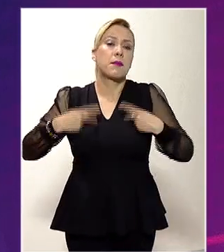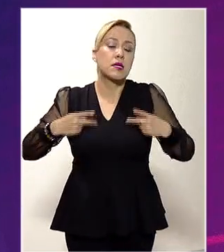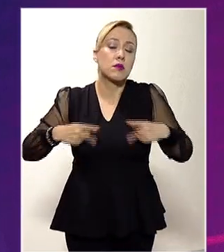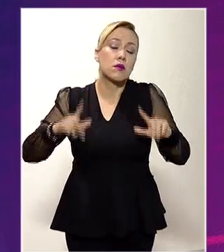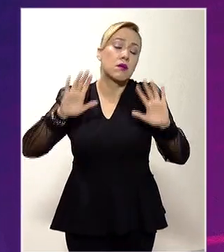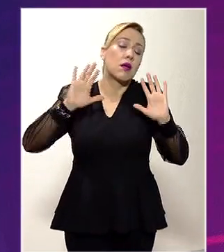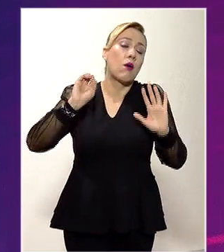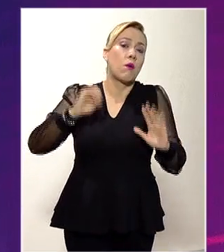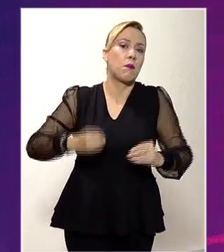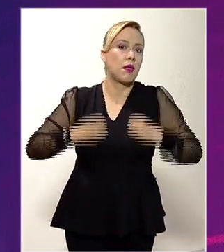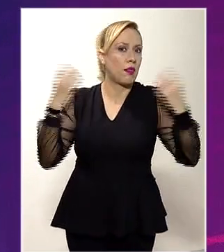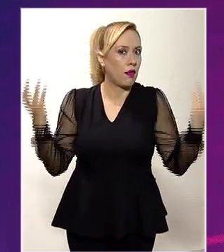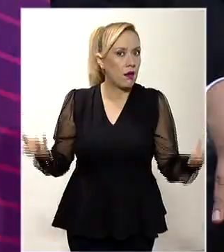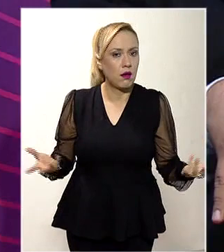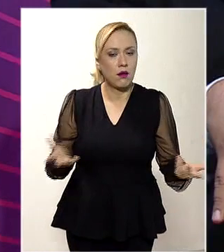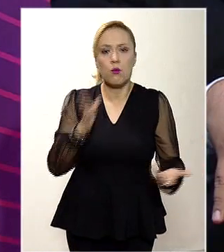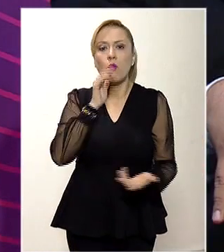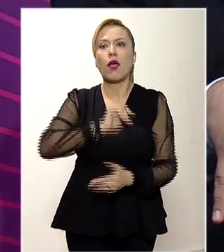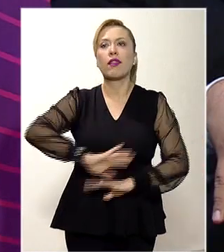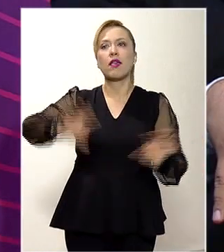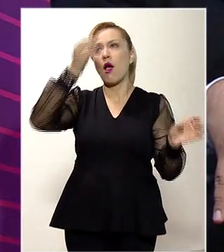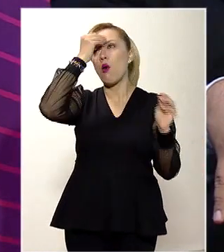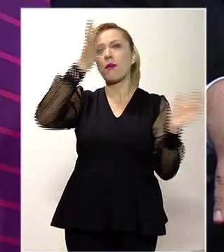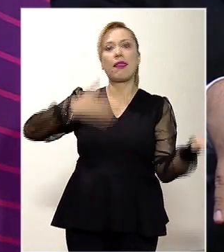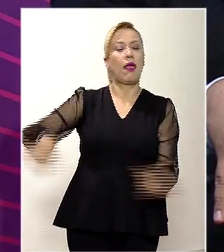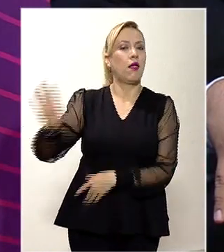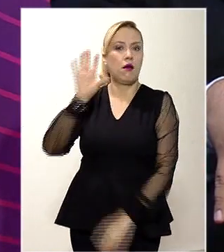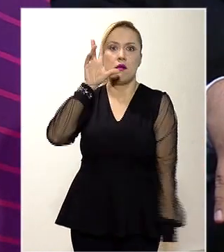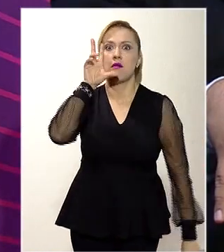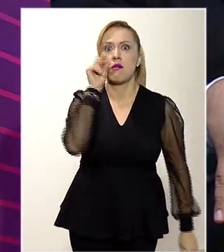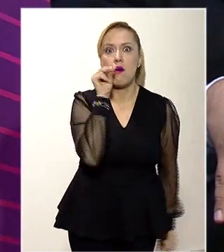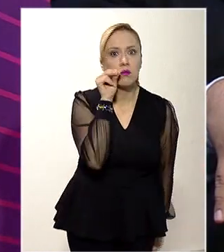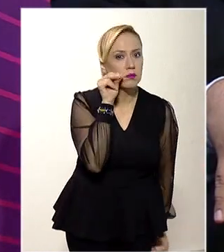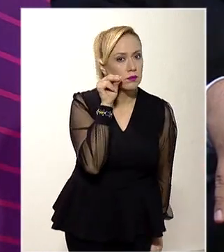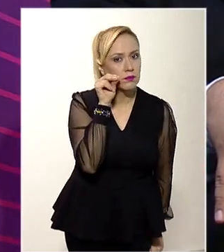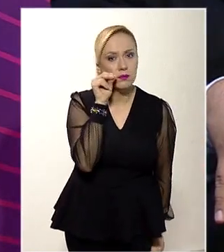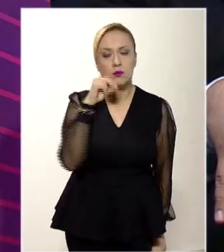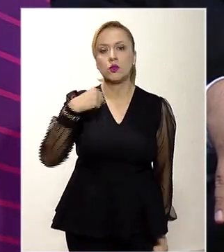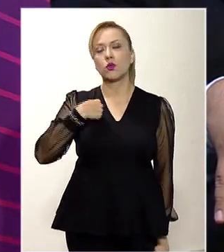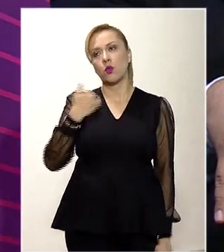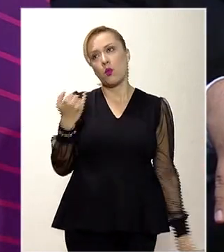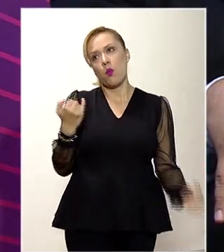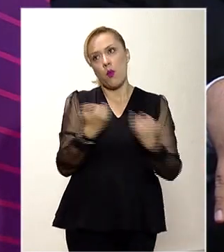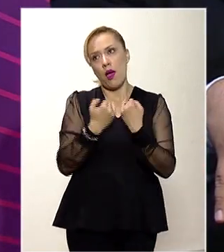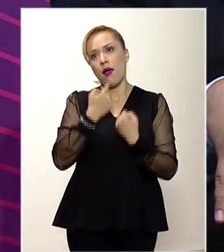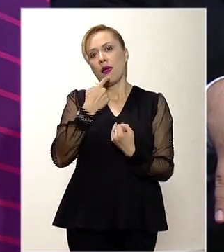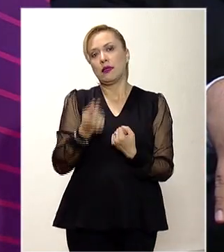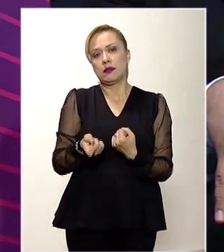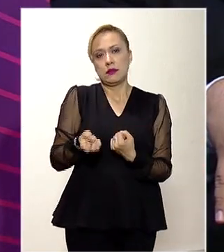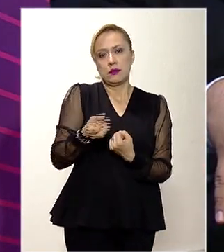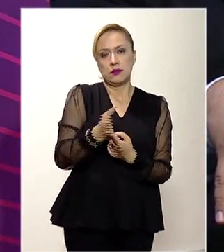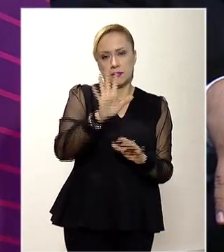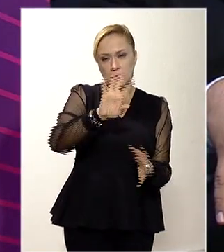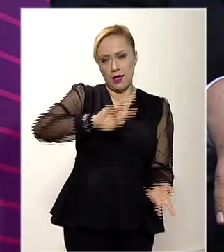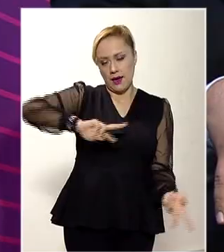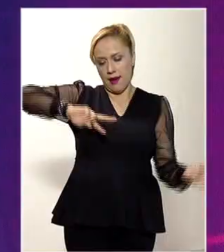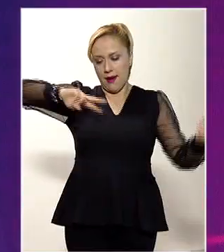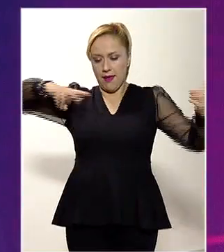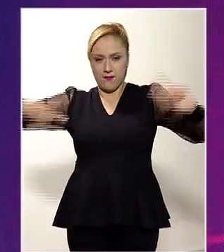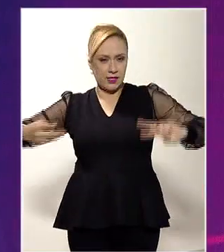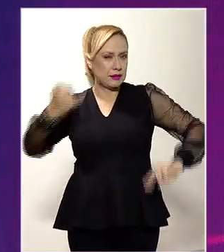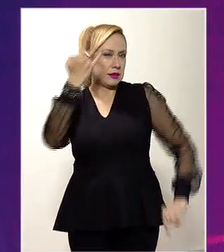bajo ningún tipo de circunstancia. Y ahí también yo agregaría como un poco este mismo fenómeno, pero al revés. O sea, supongamos